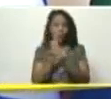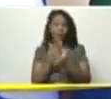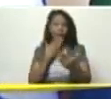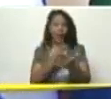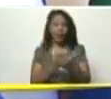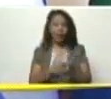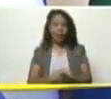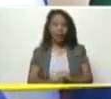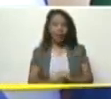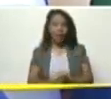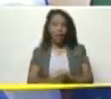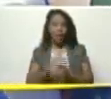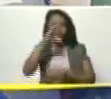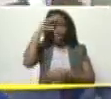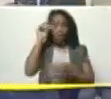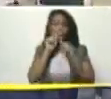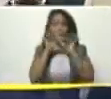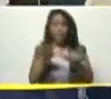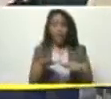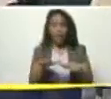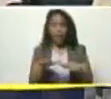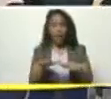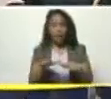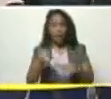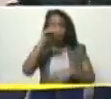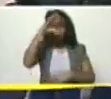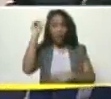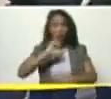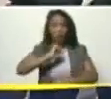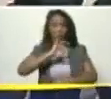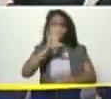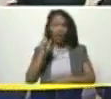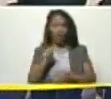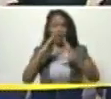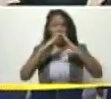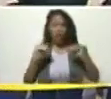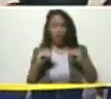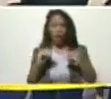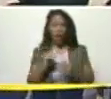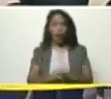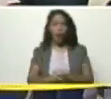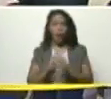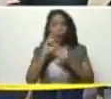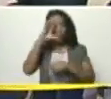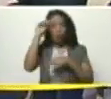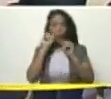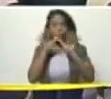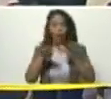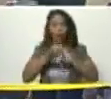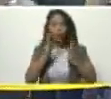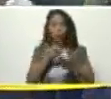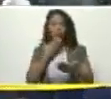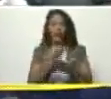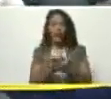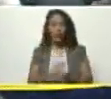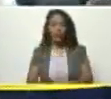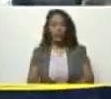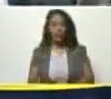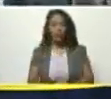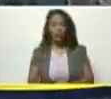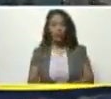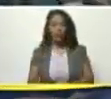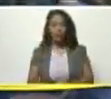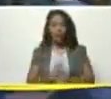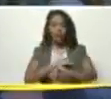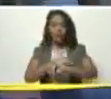gracias. Que Dios bendiga a Sudáfrica, que Dios bendiga a Nicaragua, que Dios bendiga al mundo. Muchas gracias. Así culmina esta agenda